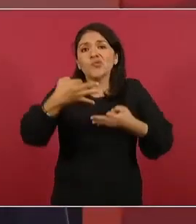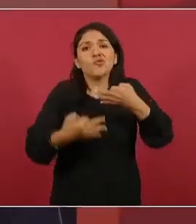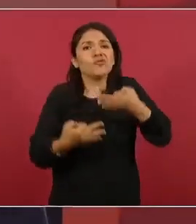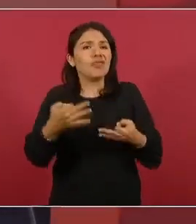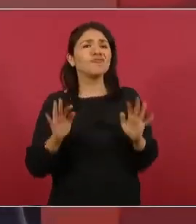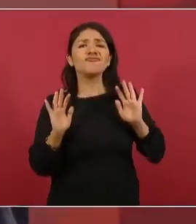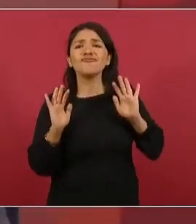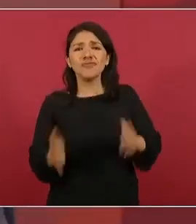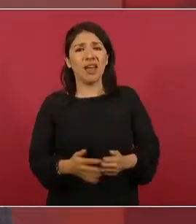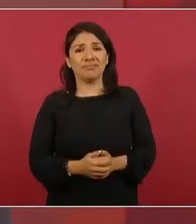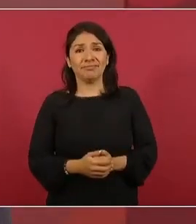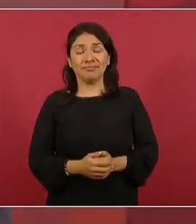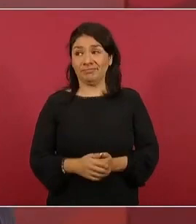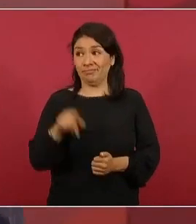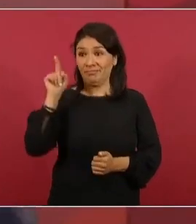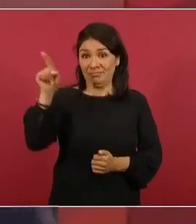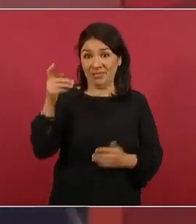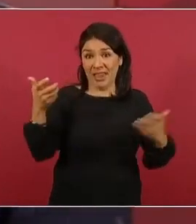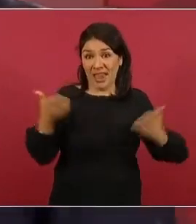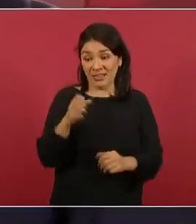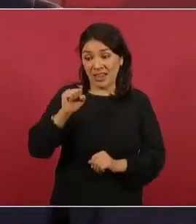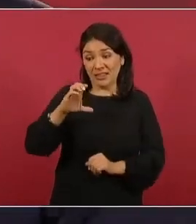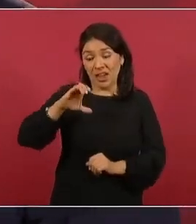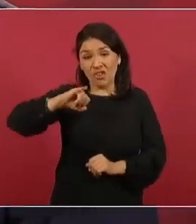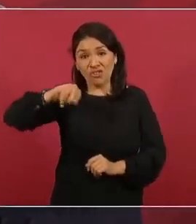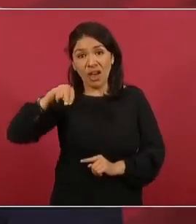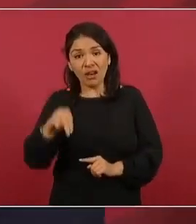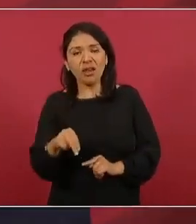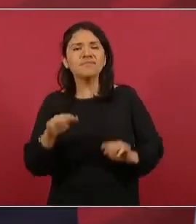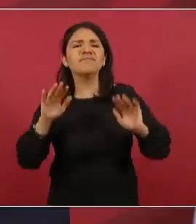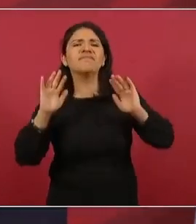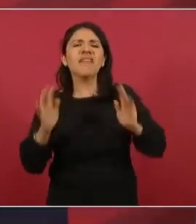Lo que se hizo en la Corte fue un análisis